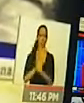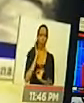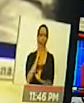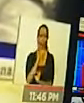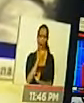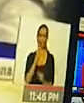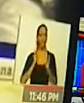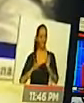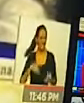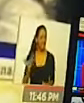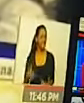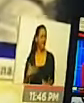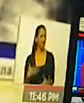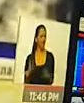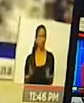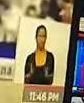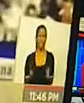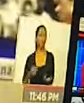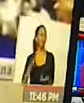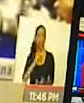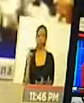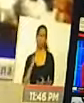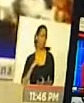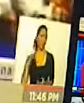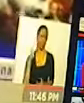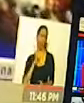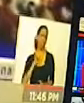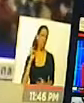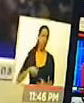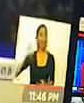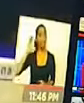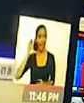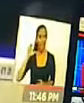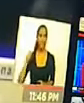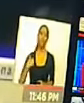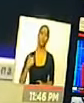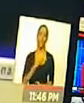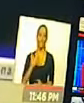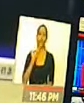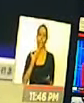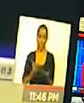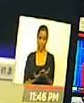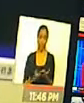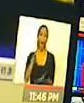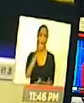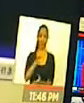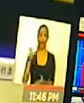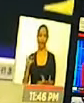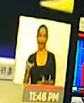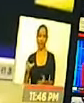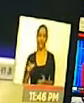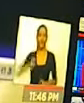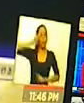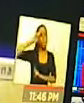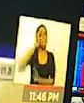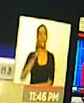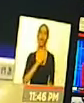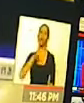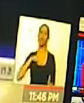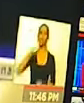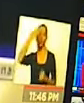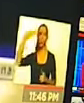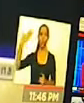que no son venezolanos y que no les duele el país. Yo le quiero pedir a esta gente que respete nuestros sueños de tener